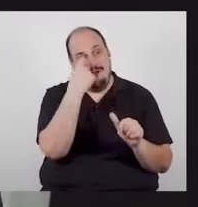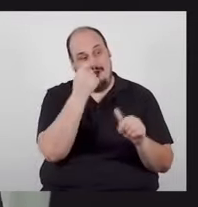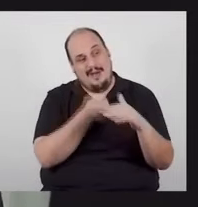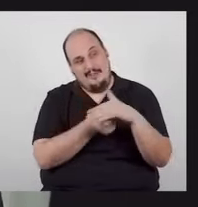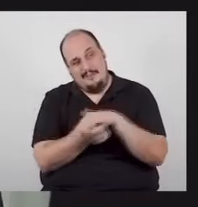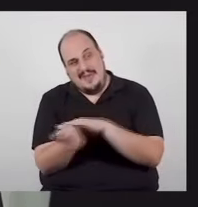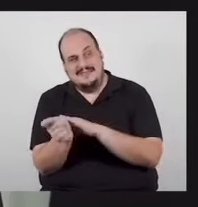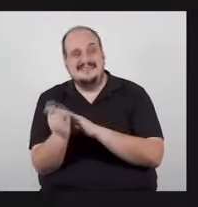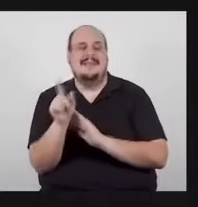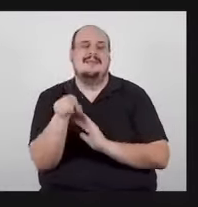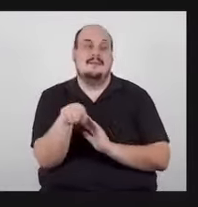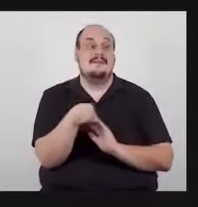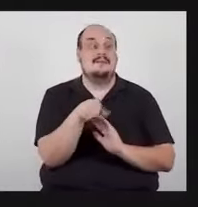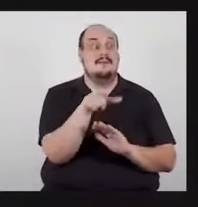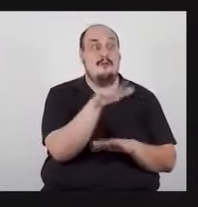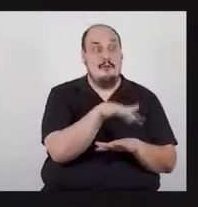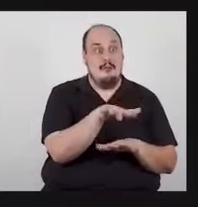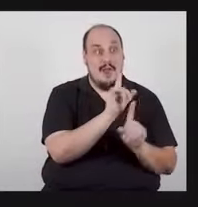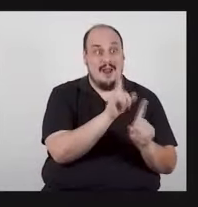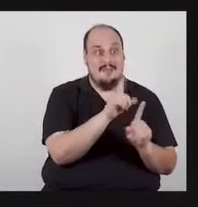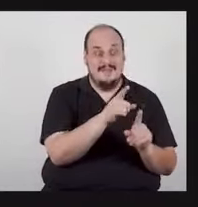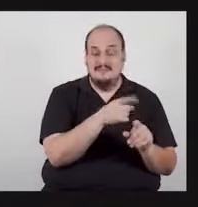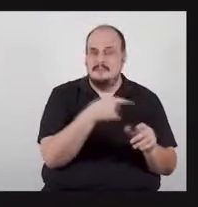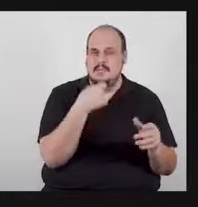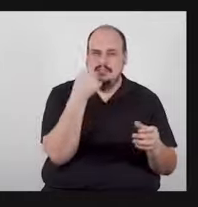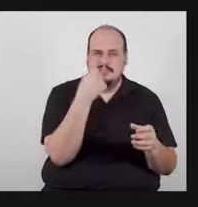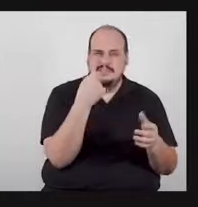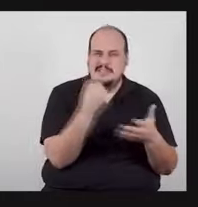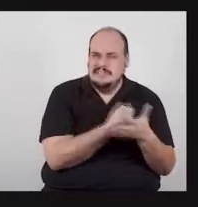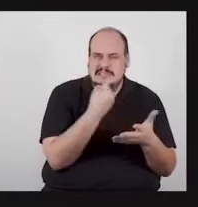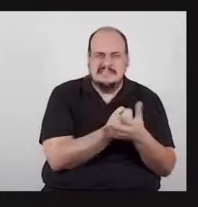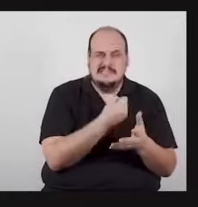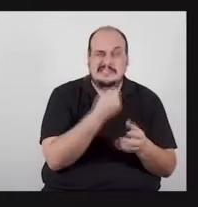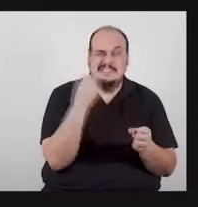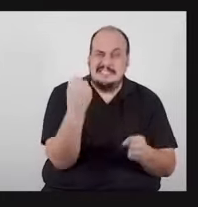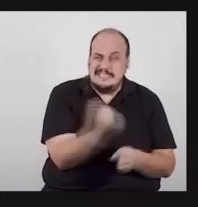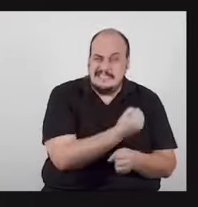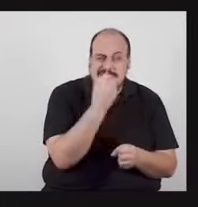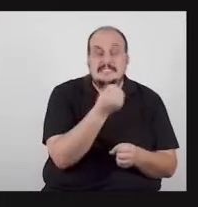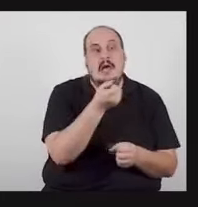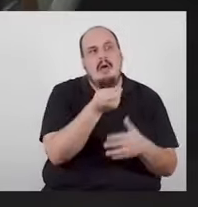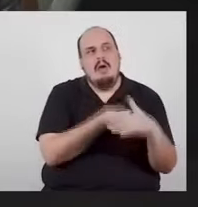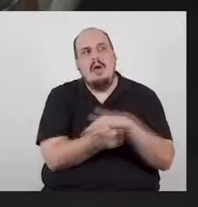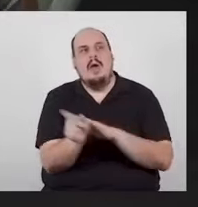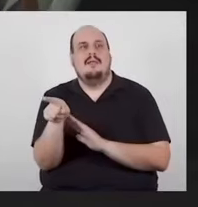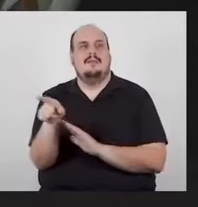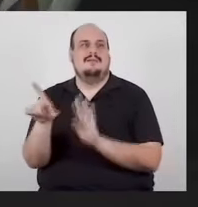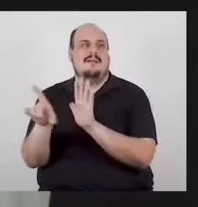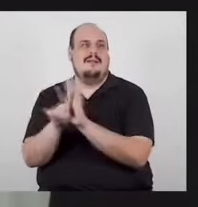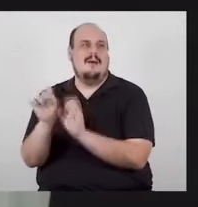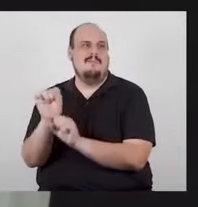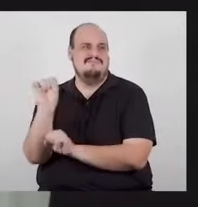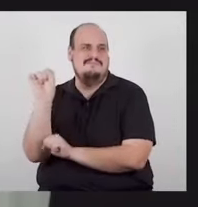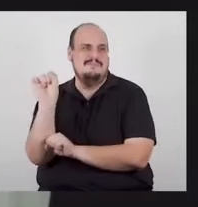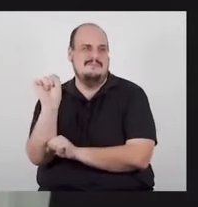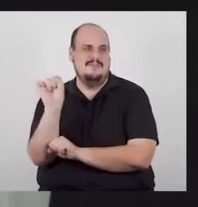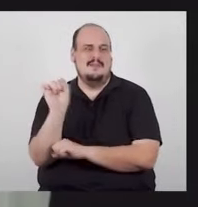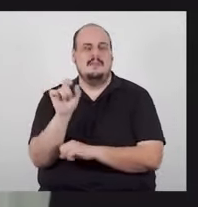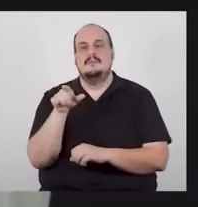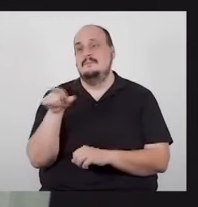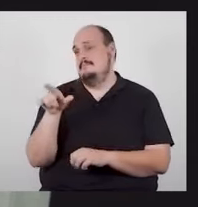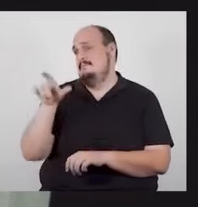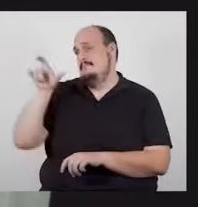pasar de ese lugar, que era remarla, gestionarla, a esto que es una realidad? En realidad, los que la reman son los